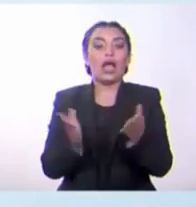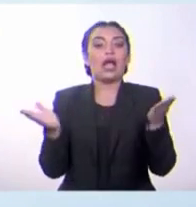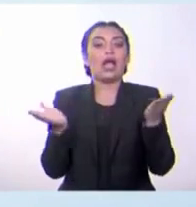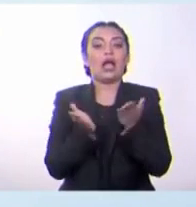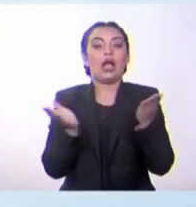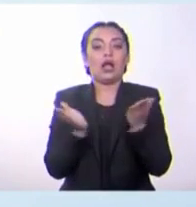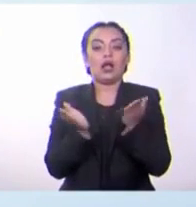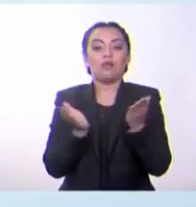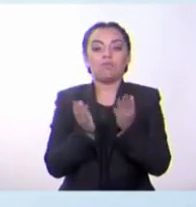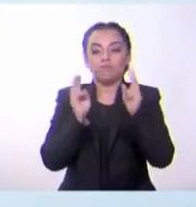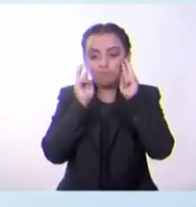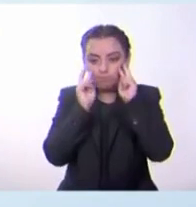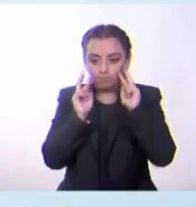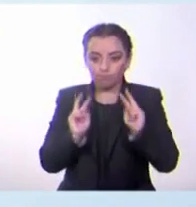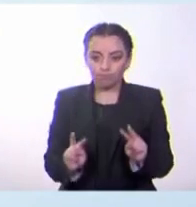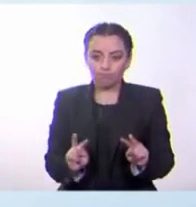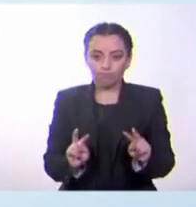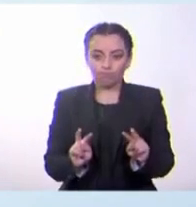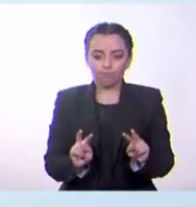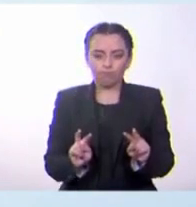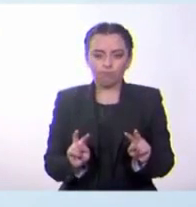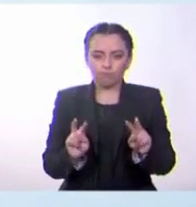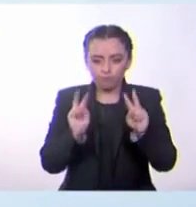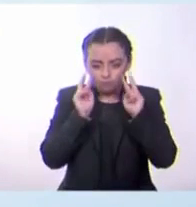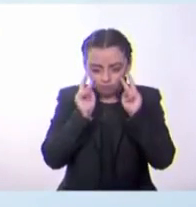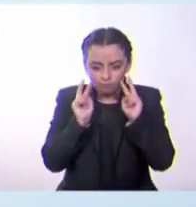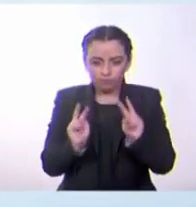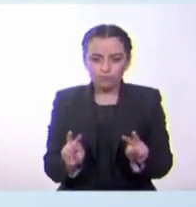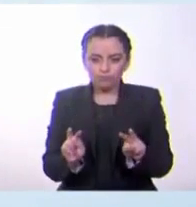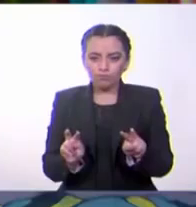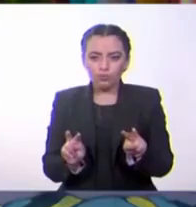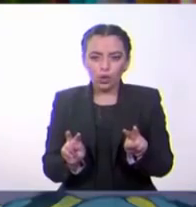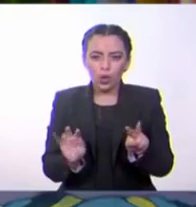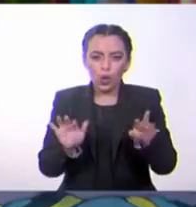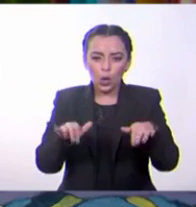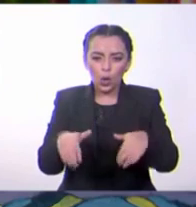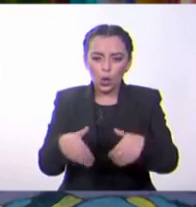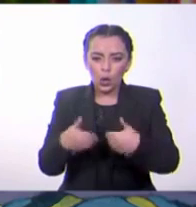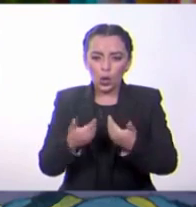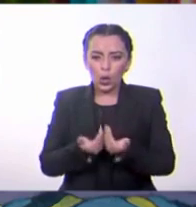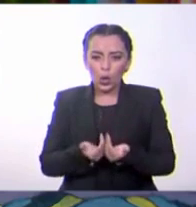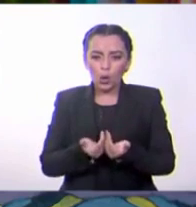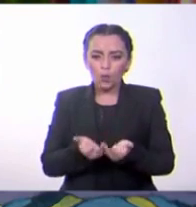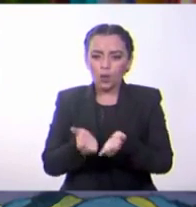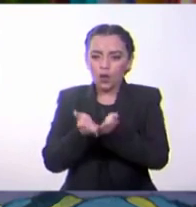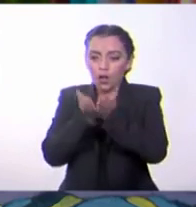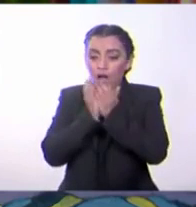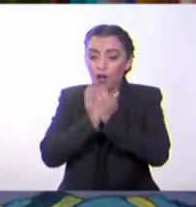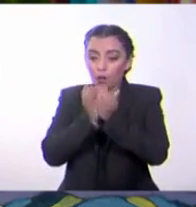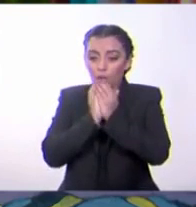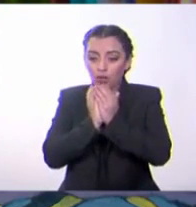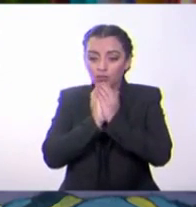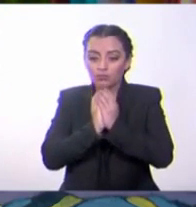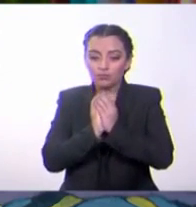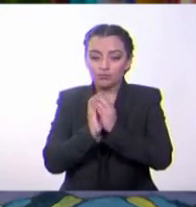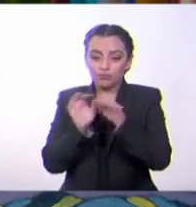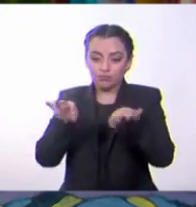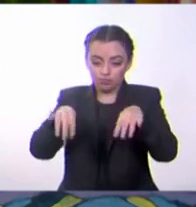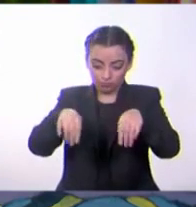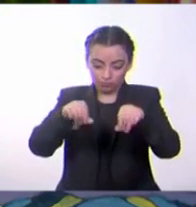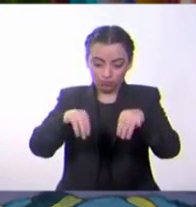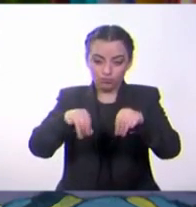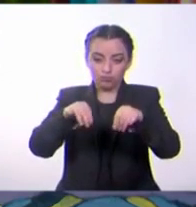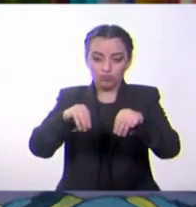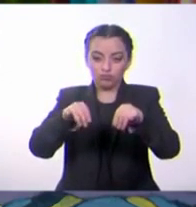experimento. Vamos a observar cómo la filtración es